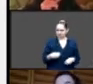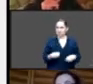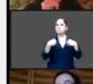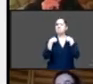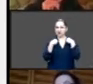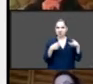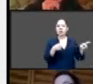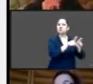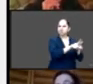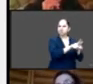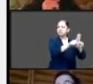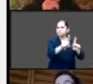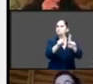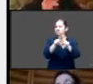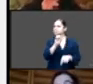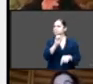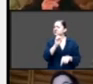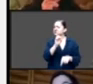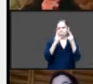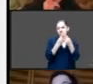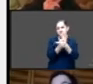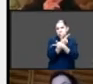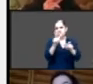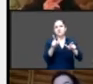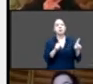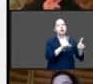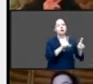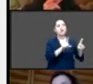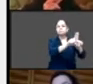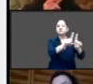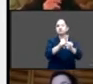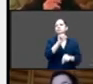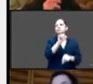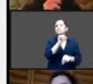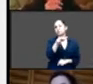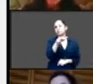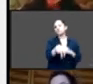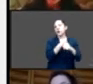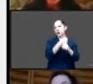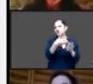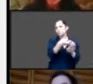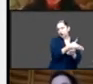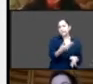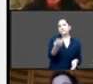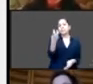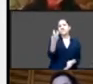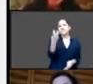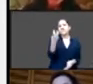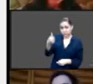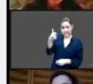primera gráfica, que en nuestro país, el momento de la primera relación sexual, la unión y el embarazo, son casi